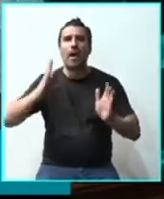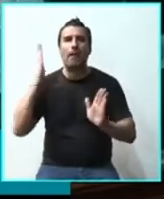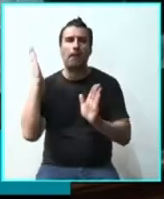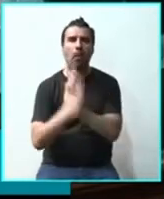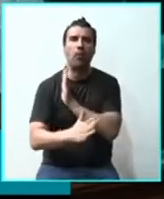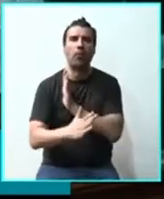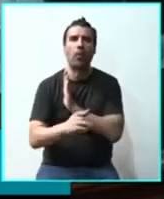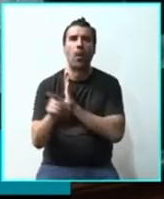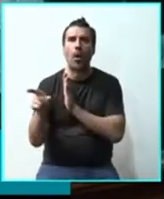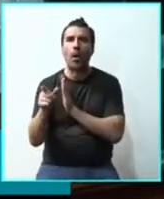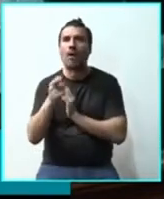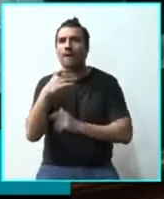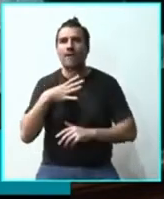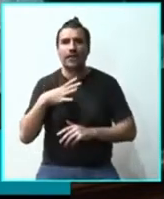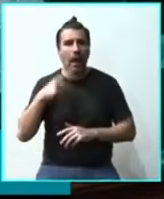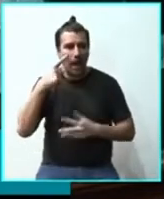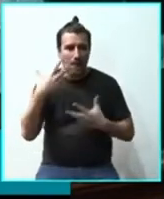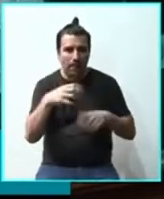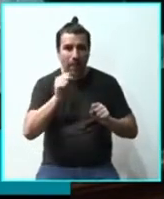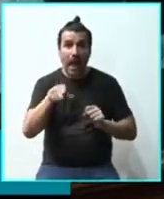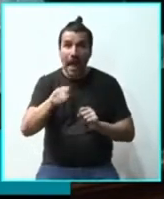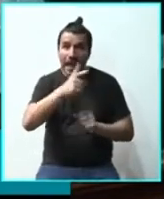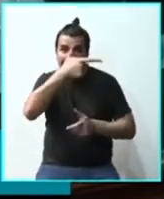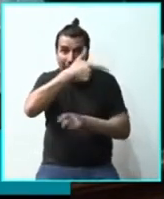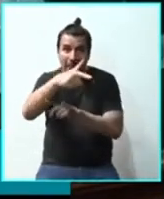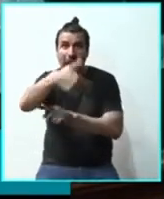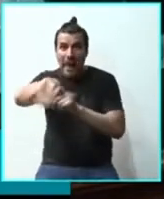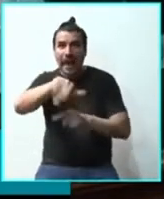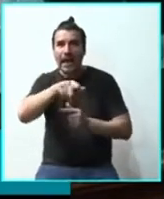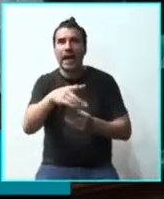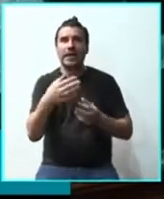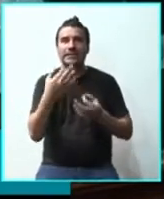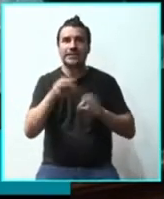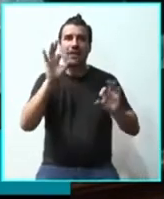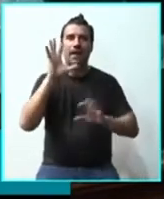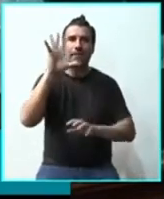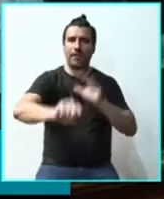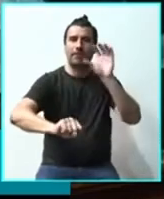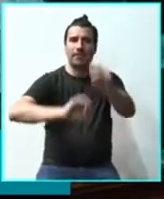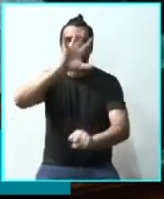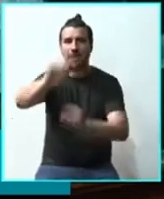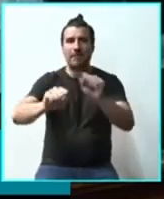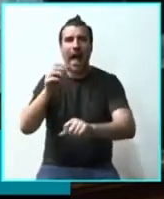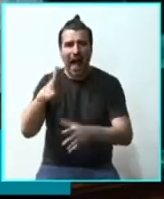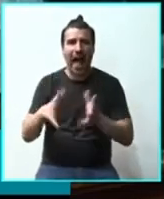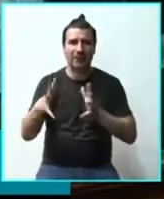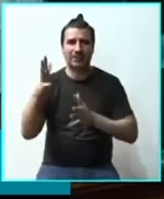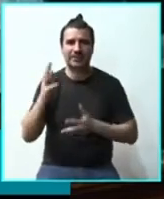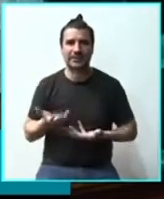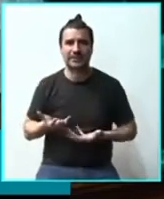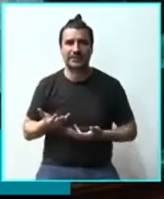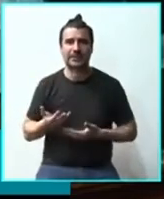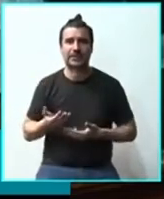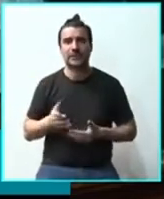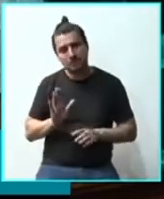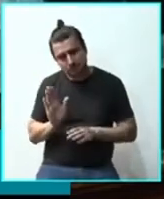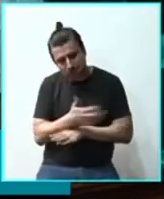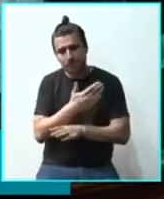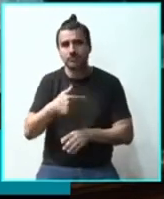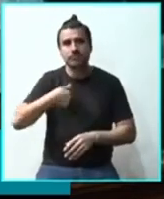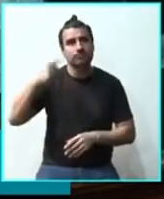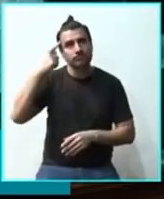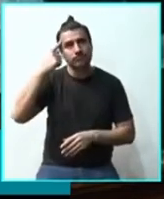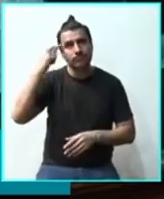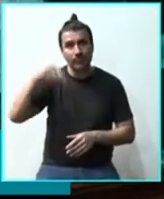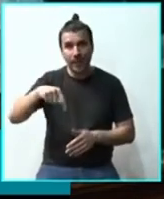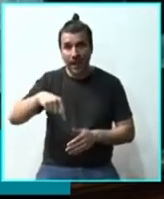delito. Pero claro, nosotros planteábamos en esa oportunidad que se necesitaba regular por ley, que lo que